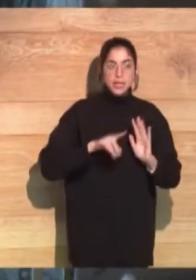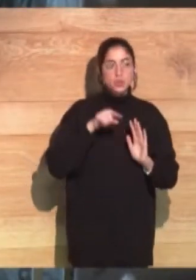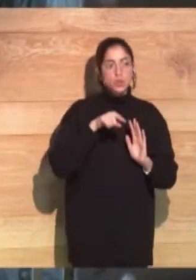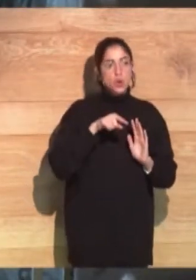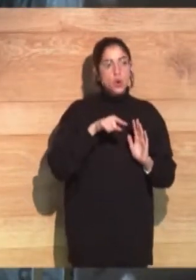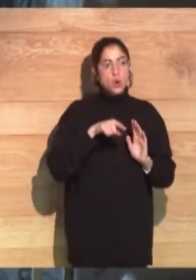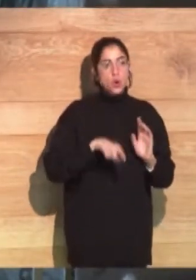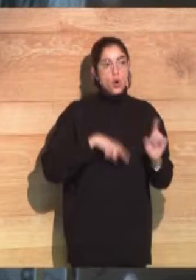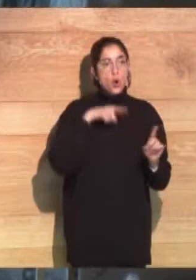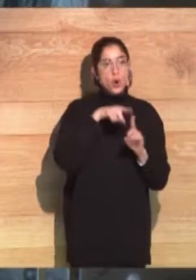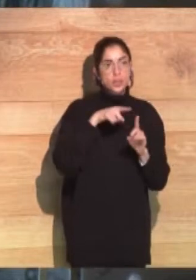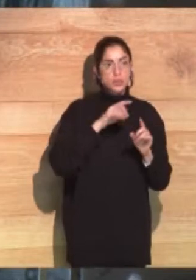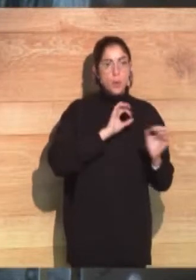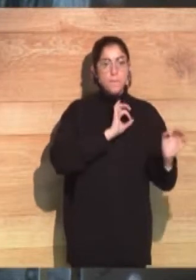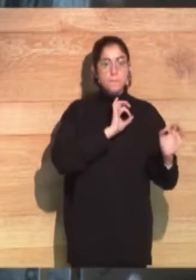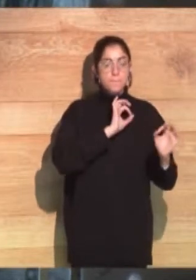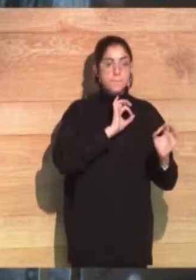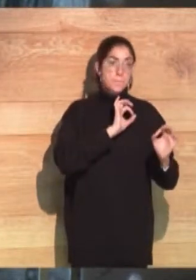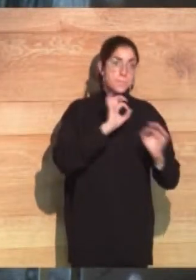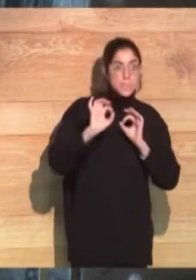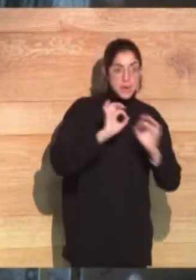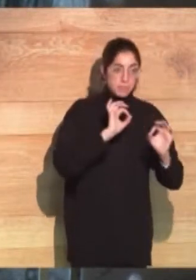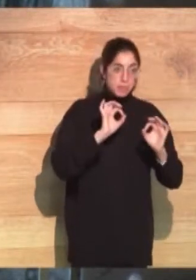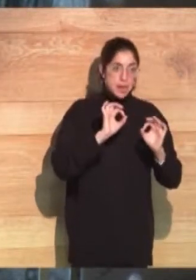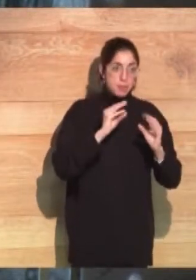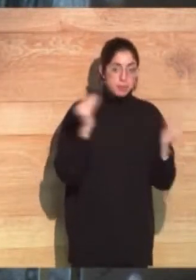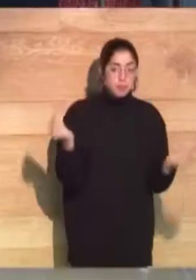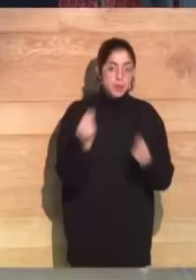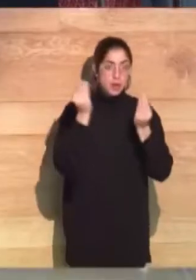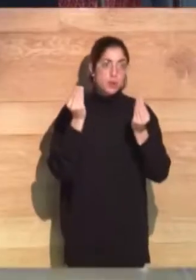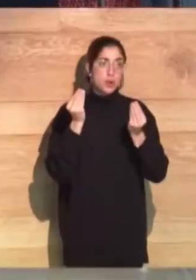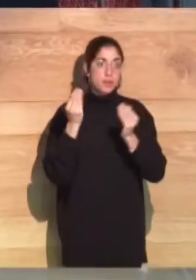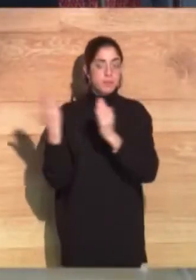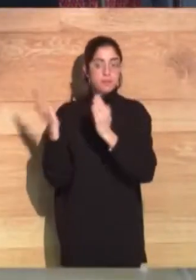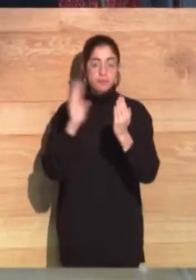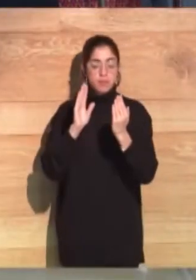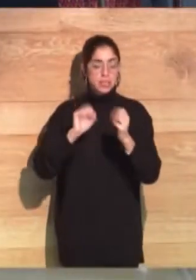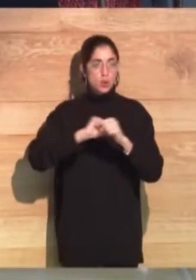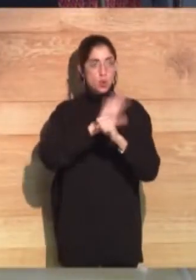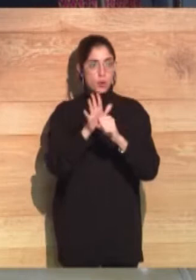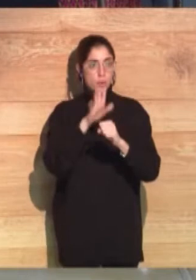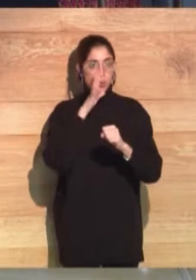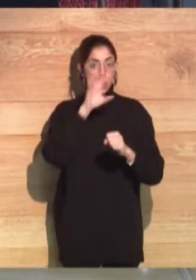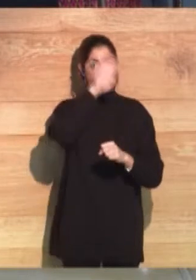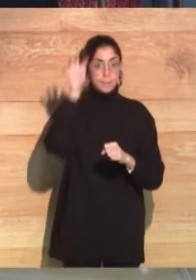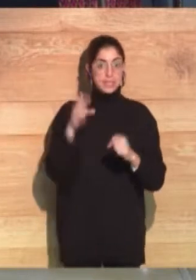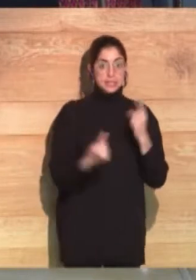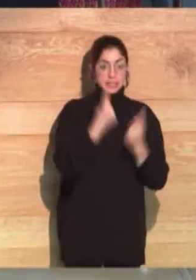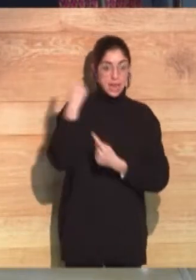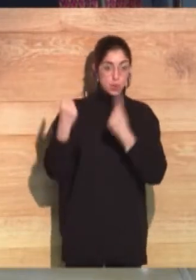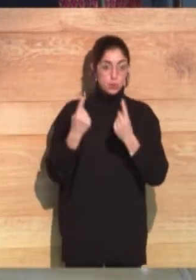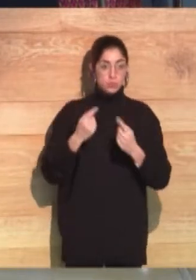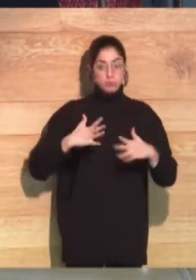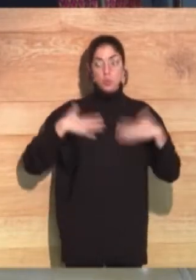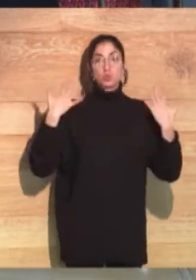prepararse algo mejor hacia el COVID-19, que a muchos países nos pilló por sorpresa. Teníamos